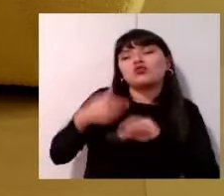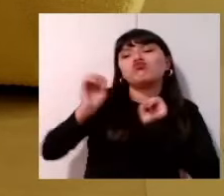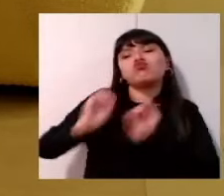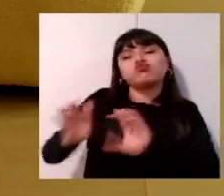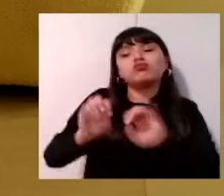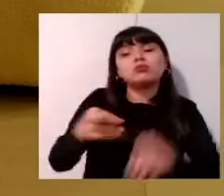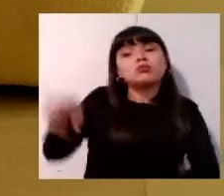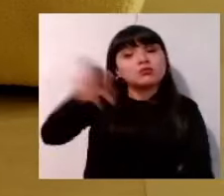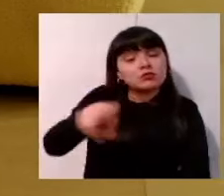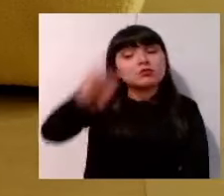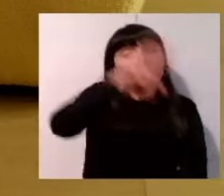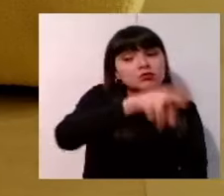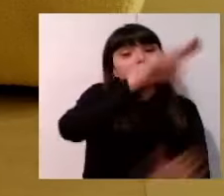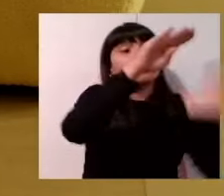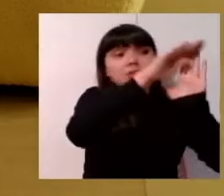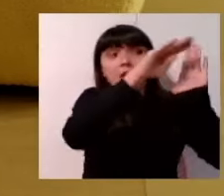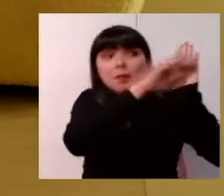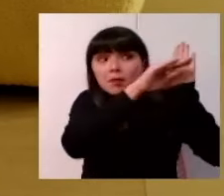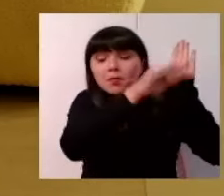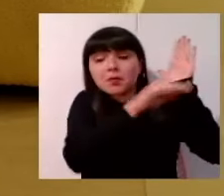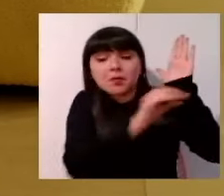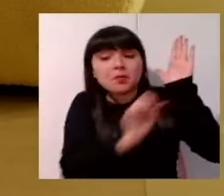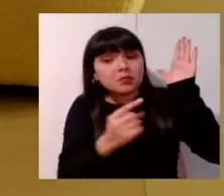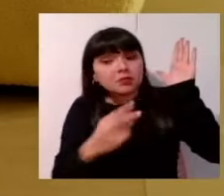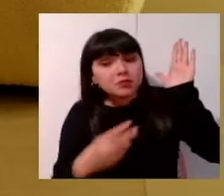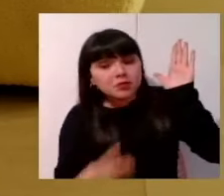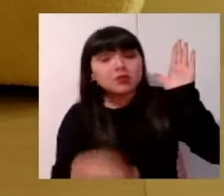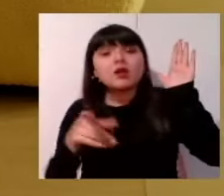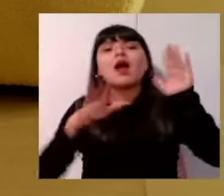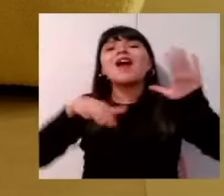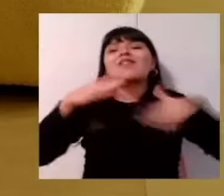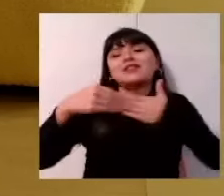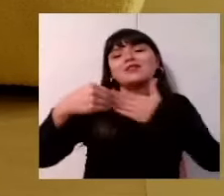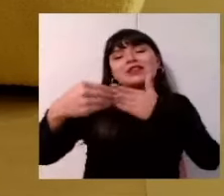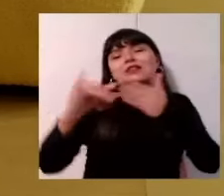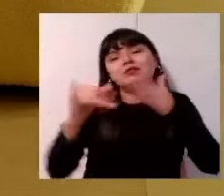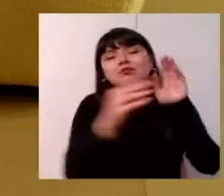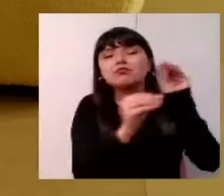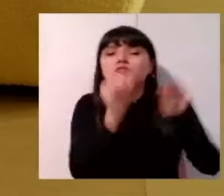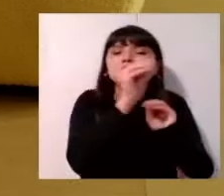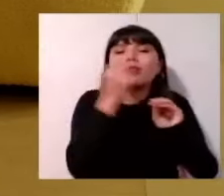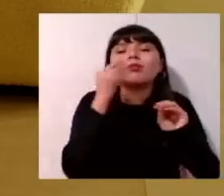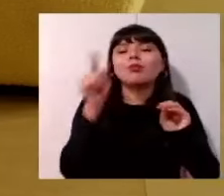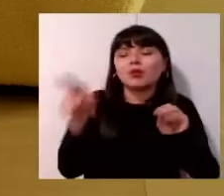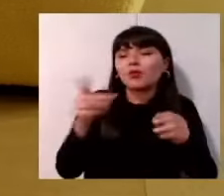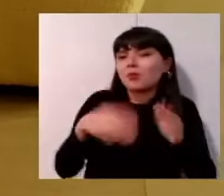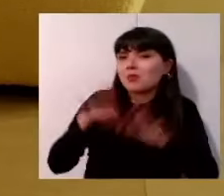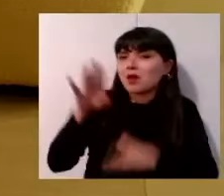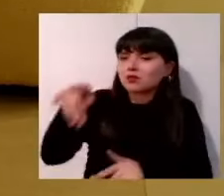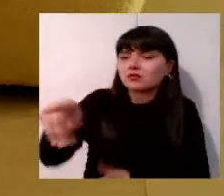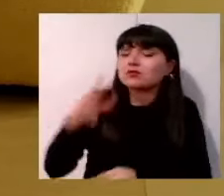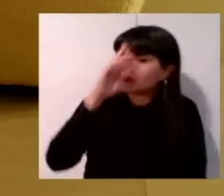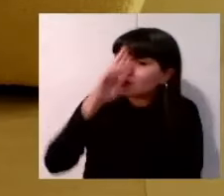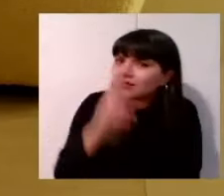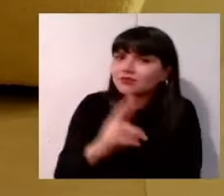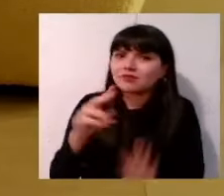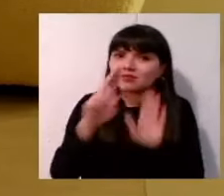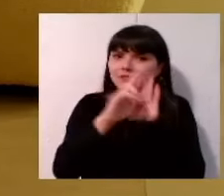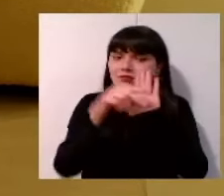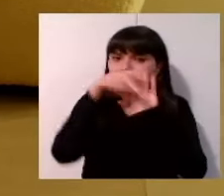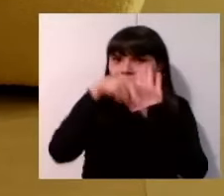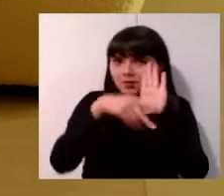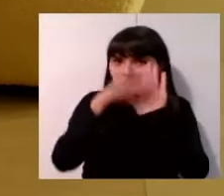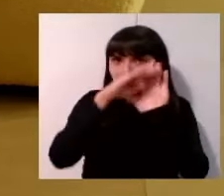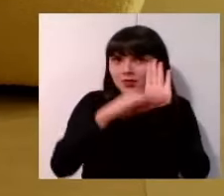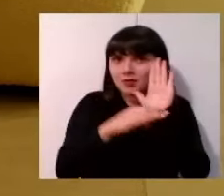no se sale de ahí, o uno puede obviamente ser flexible algunos días, pero la mayoría respetar eso, sobre todo cuando uno está instaurando